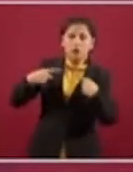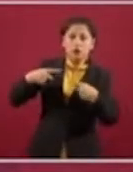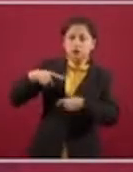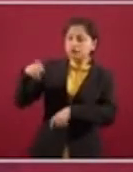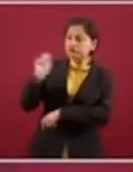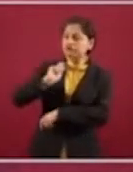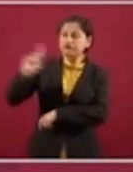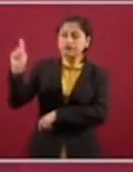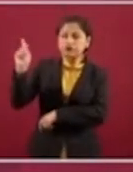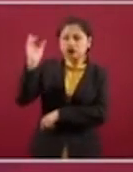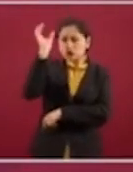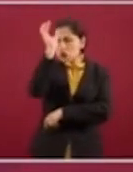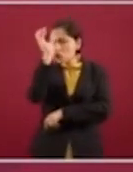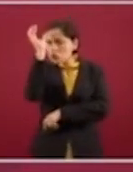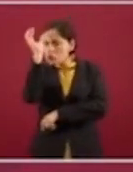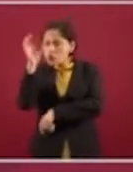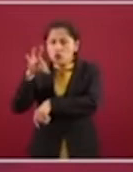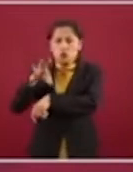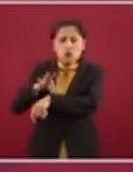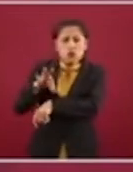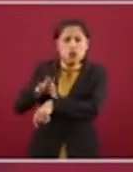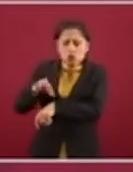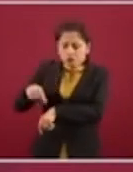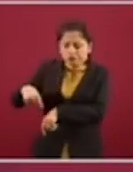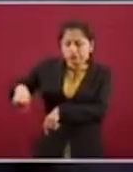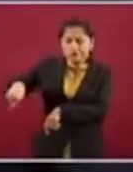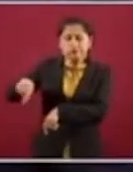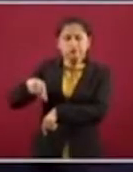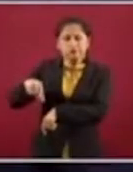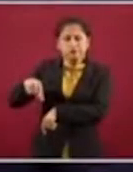de los científicos. Son